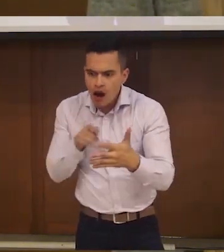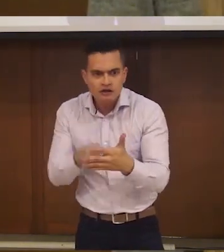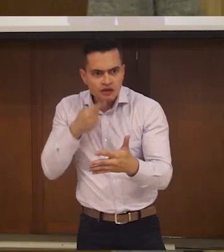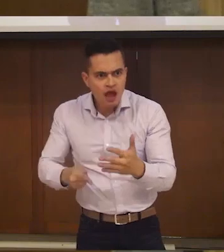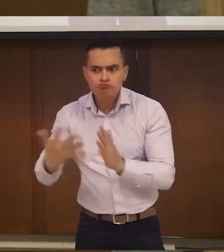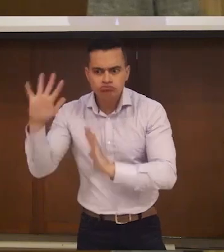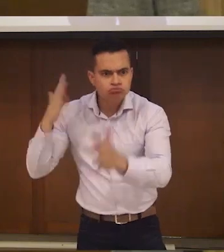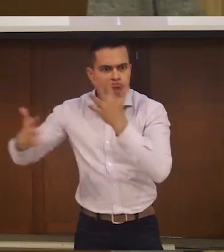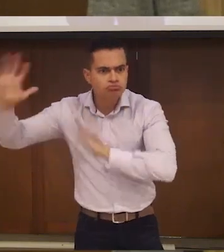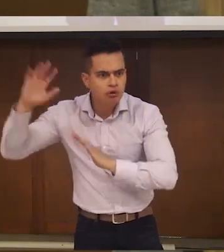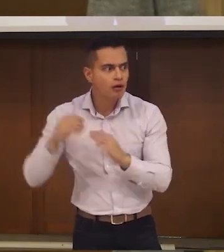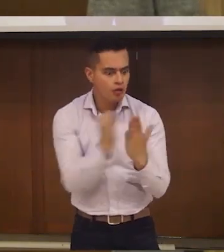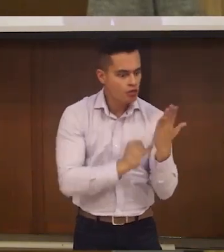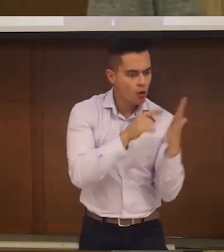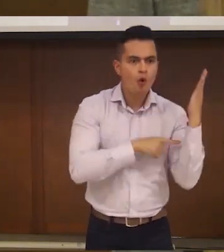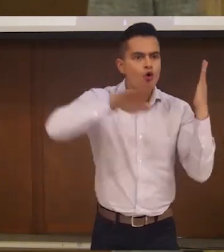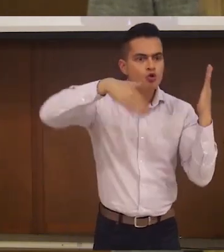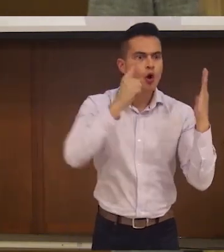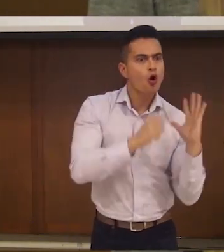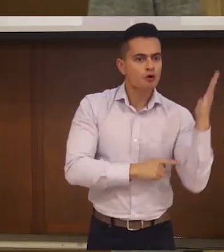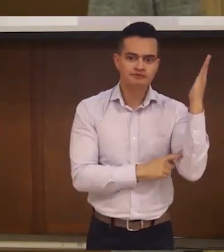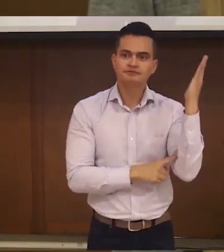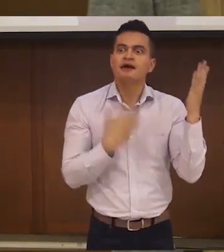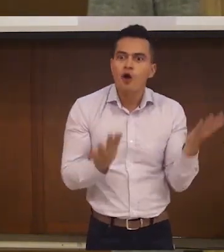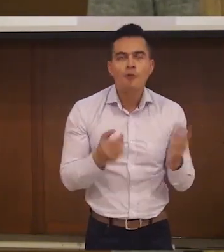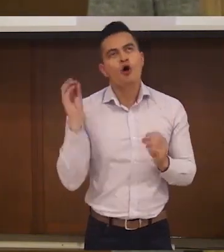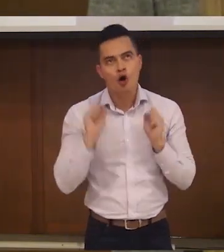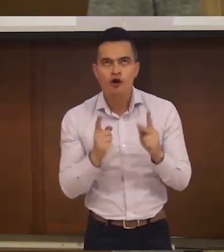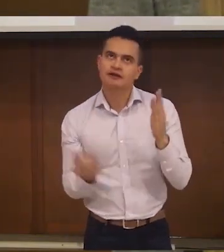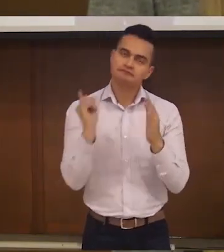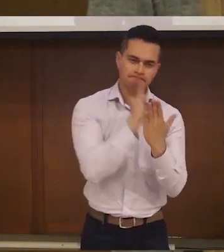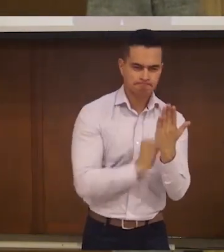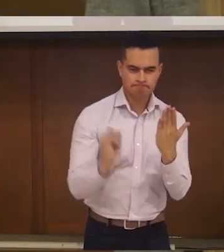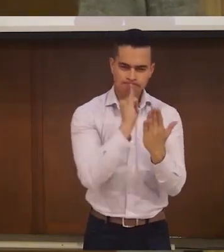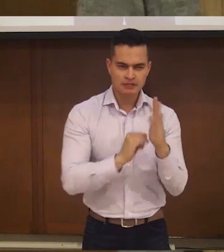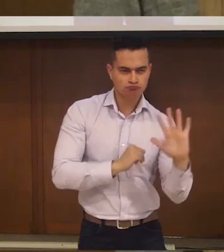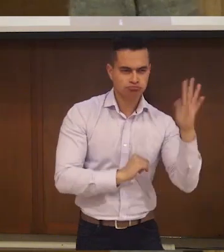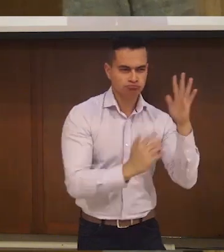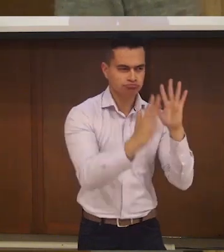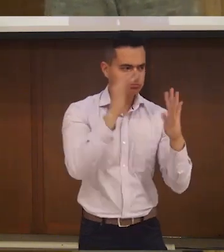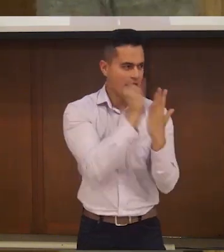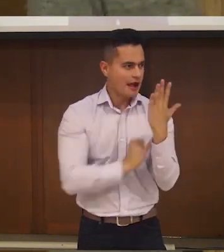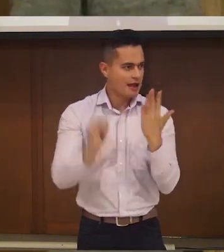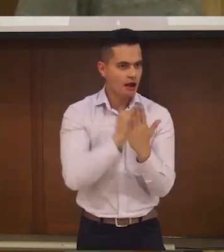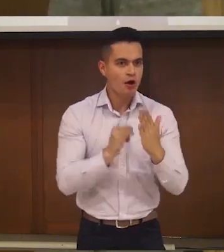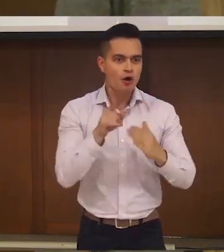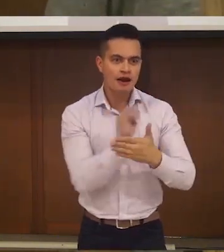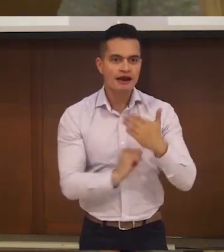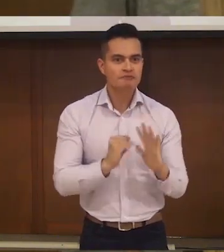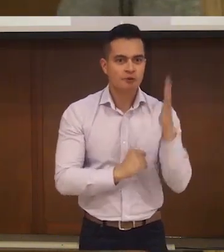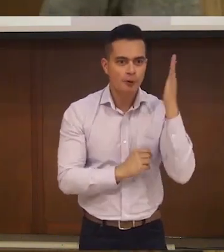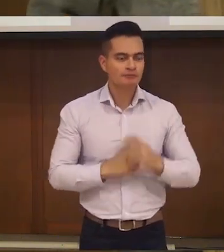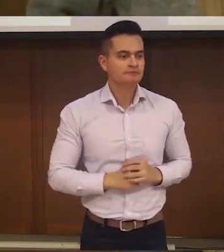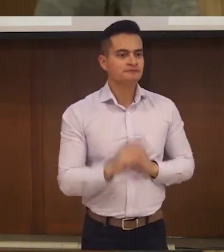están los árboles. Bueno, sí deben estar, no, pero tienen que estar los árboles porque sí. Bueno, listo, tienen que estar los árboles. O sea, llegó un momento en el que me doy cuenta